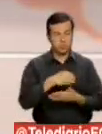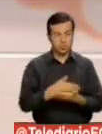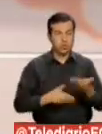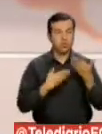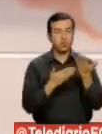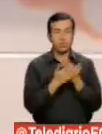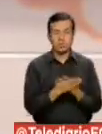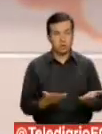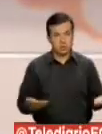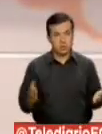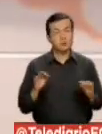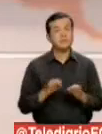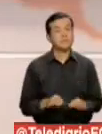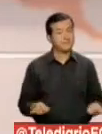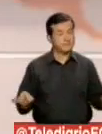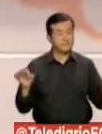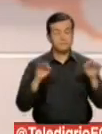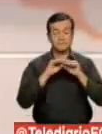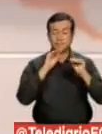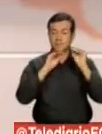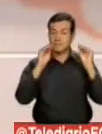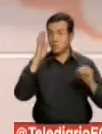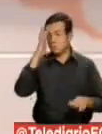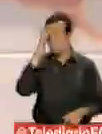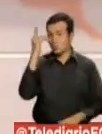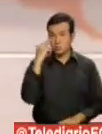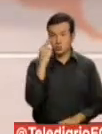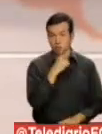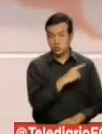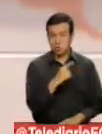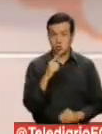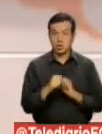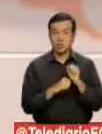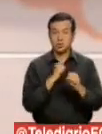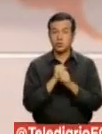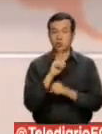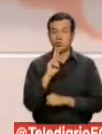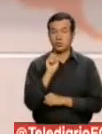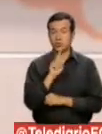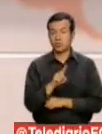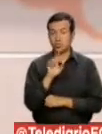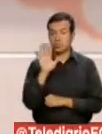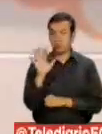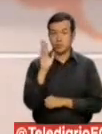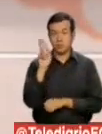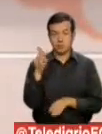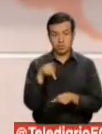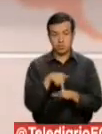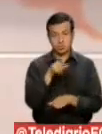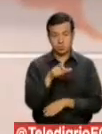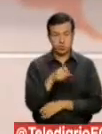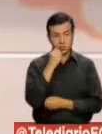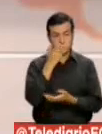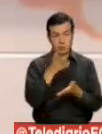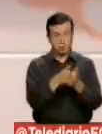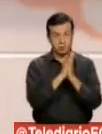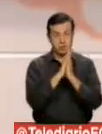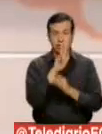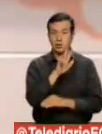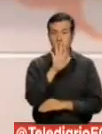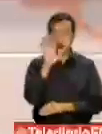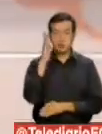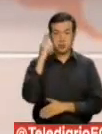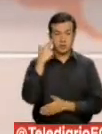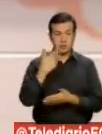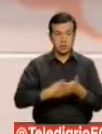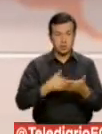Es muy importante también, ¿por qué? Porque después en el 2015 se pide al perito retirar 35